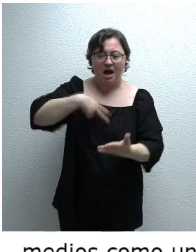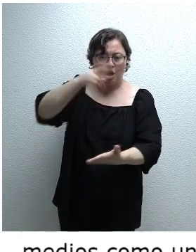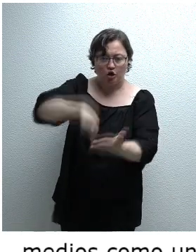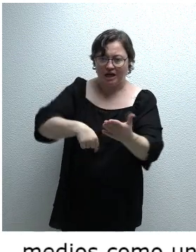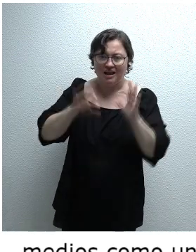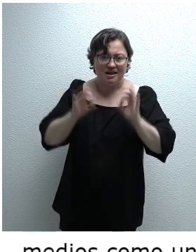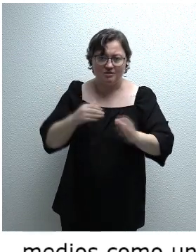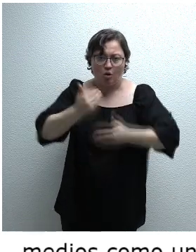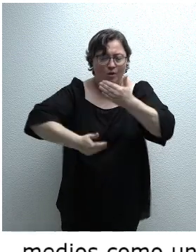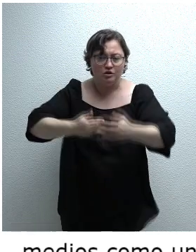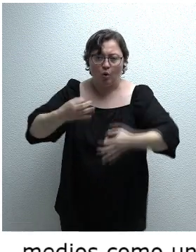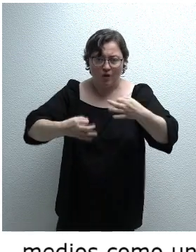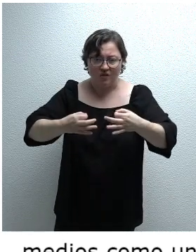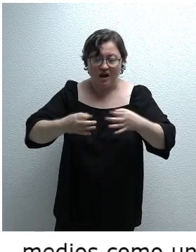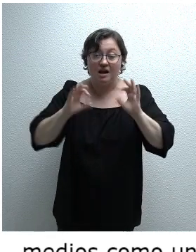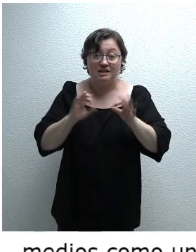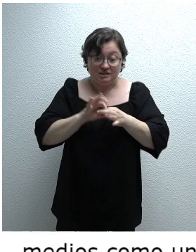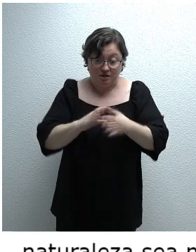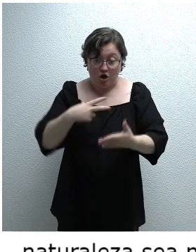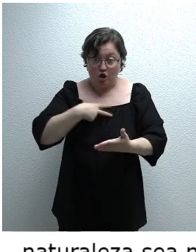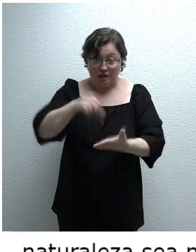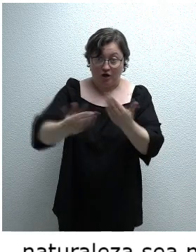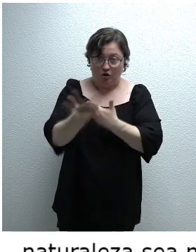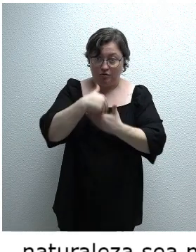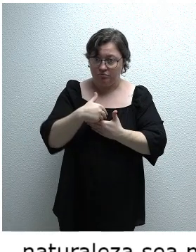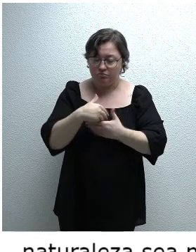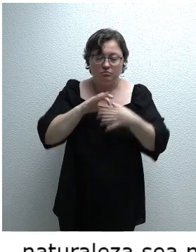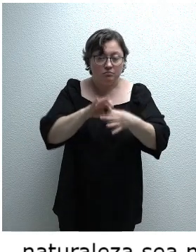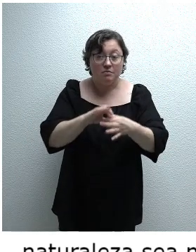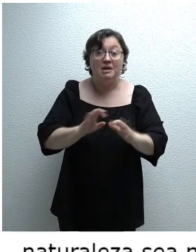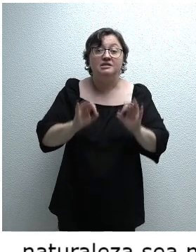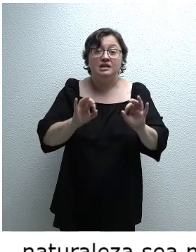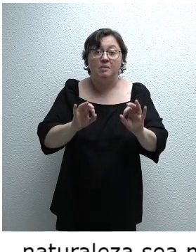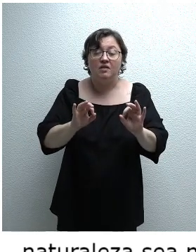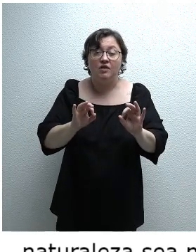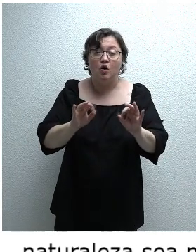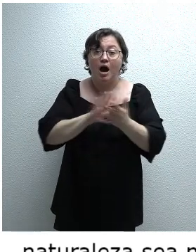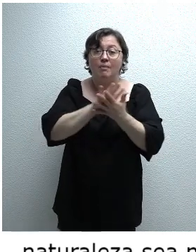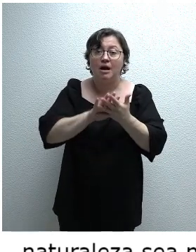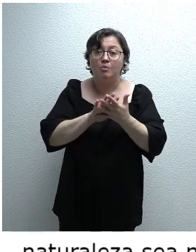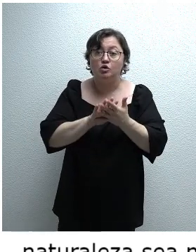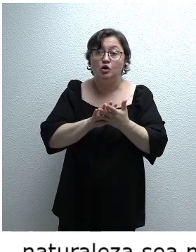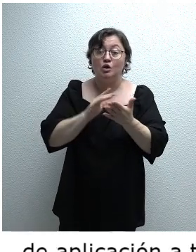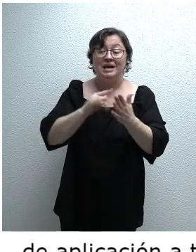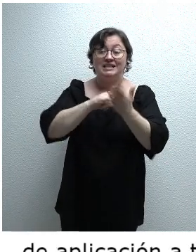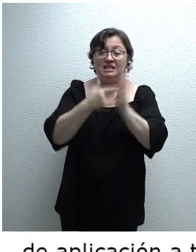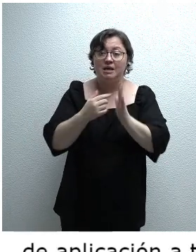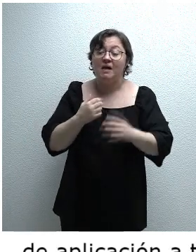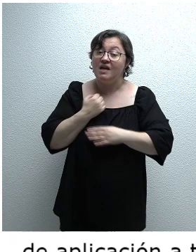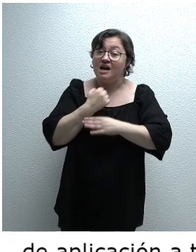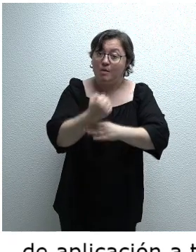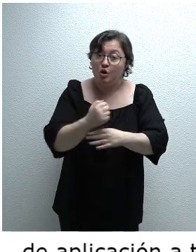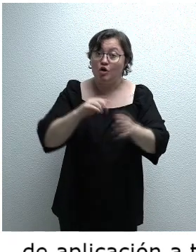trascendencia jurídica que se desarrollan en una notaría y a lo específico de modelación de ese sistema de asistencia y